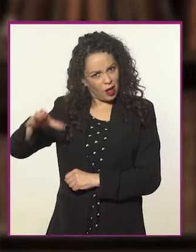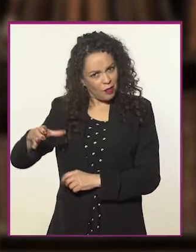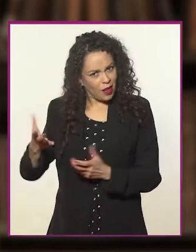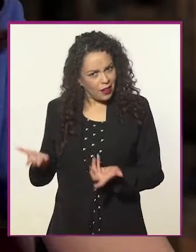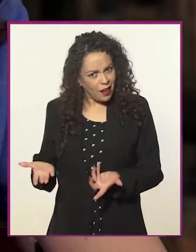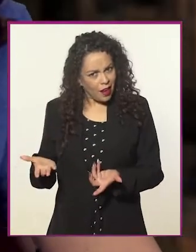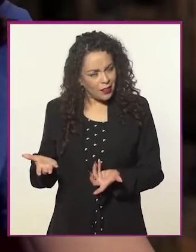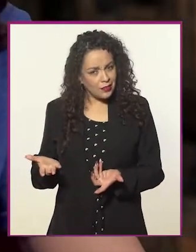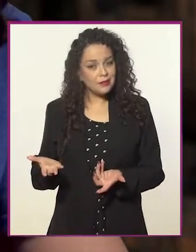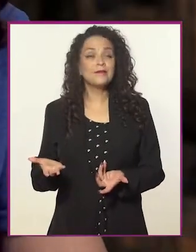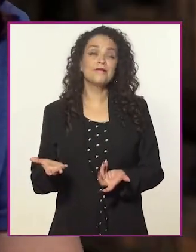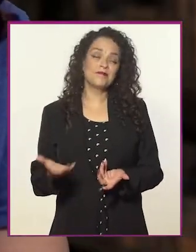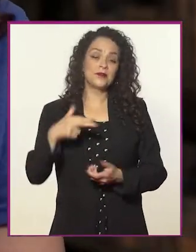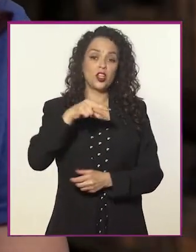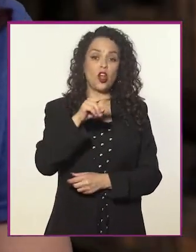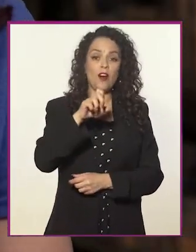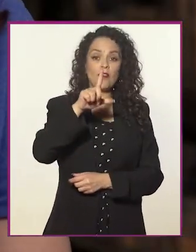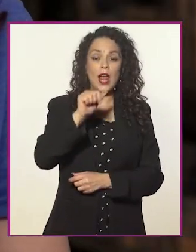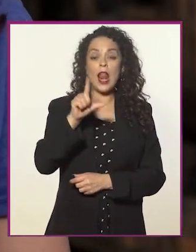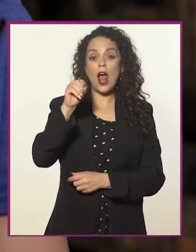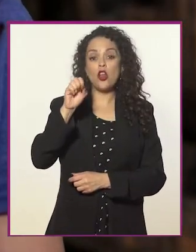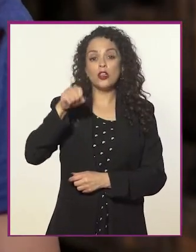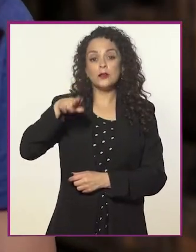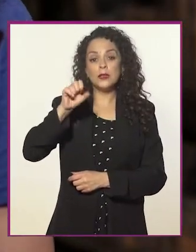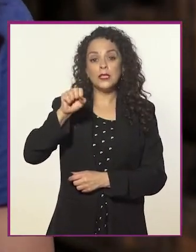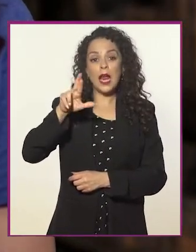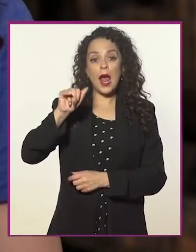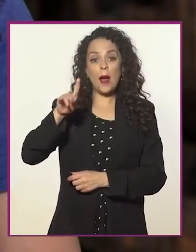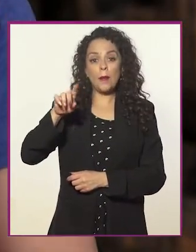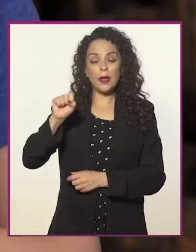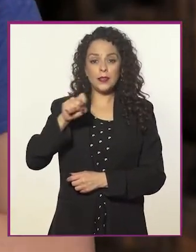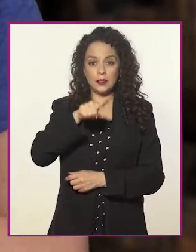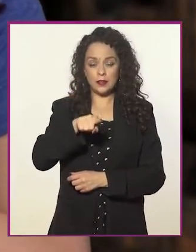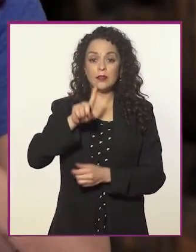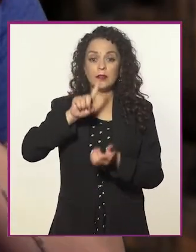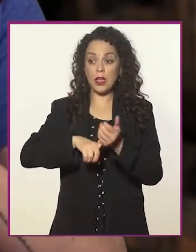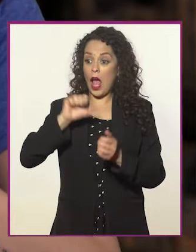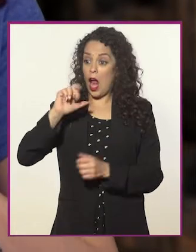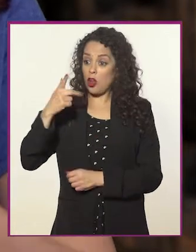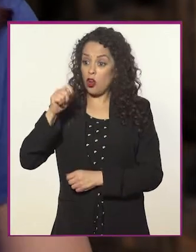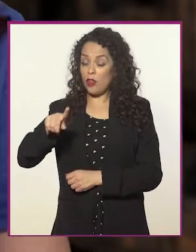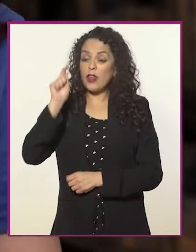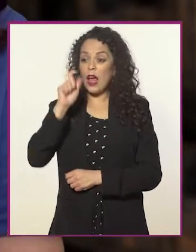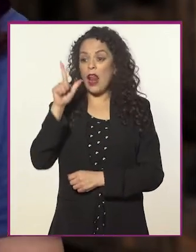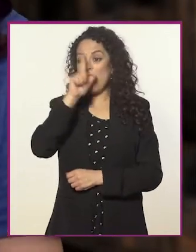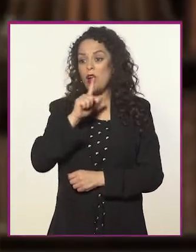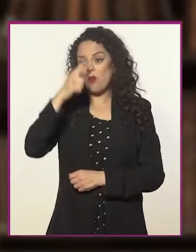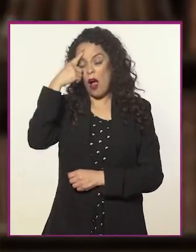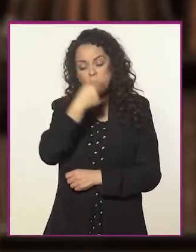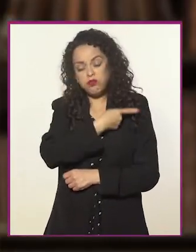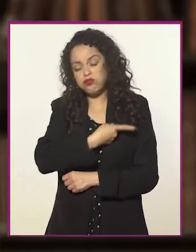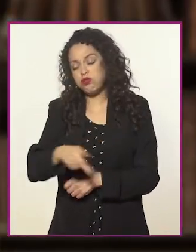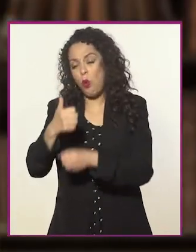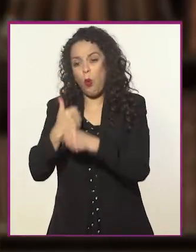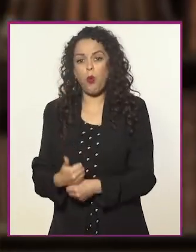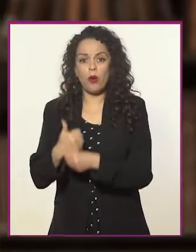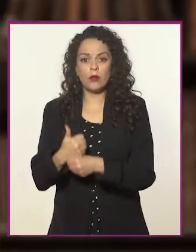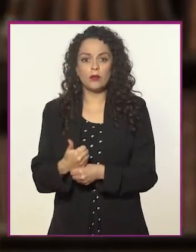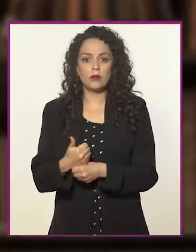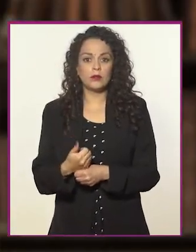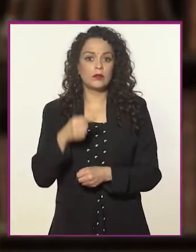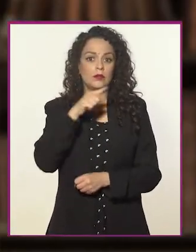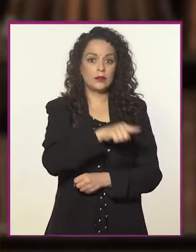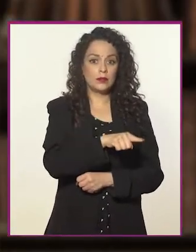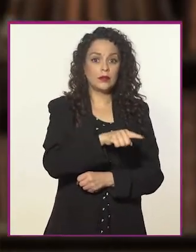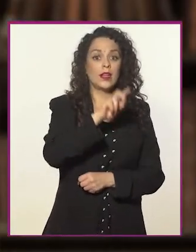criminal? En la novela Los Miserables de Víctor Hugo nombra al argot como el lenguaje de la miseria. El largo viaje de redención de